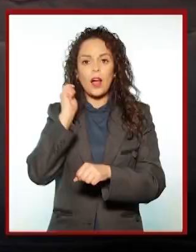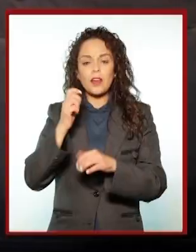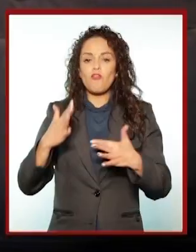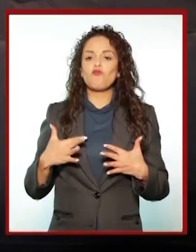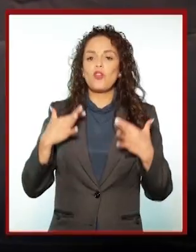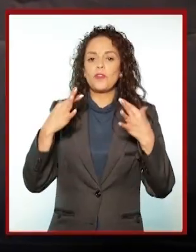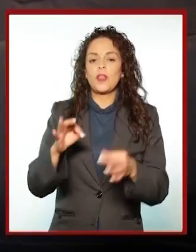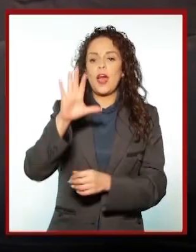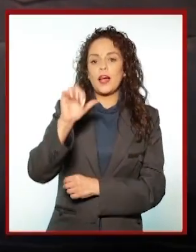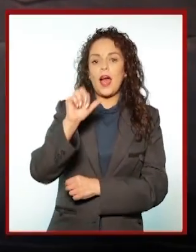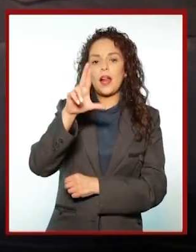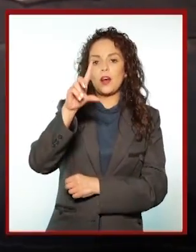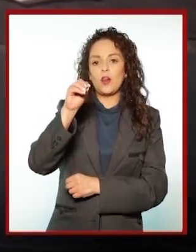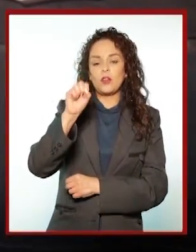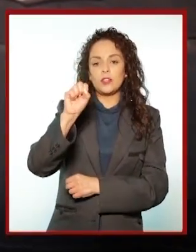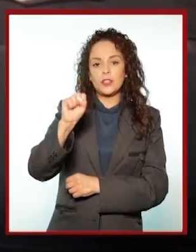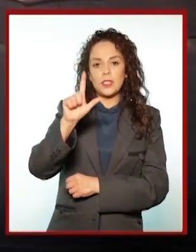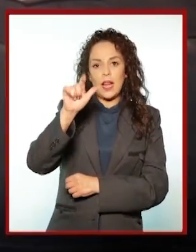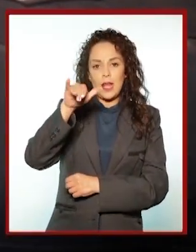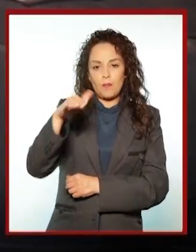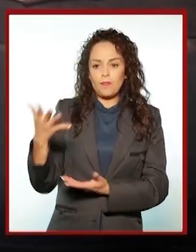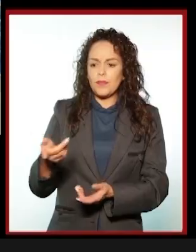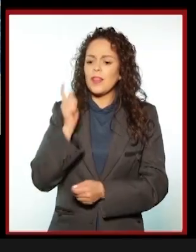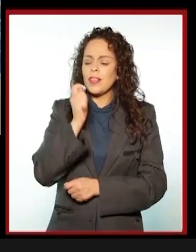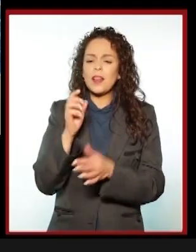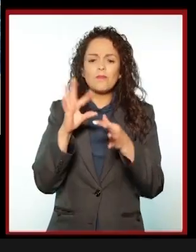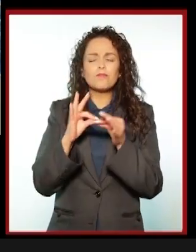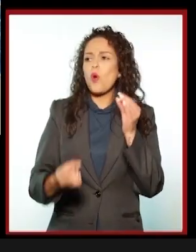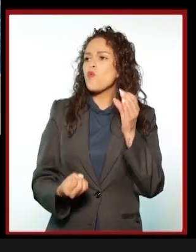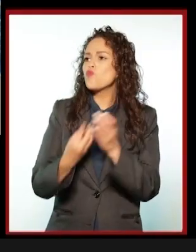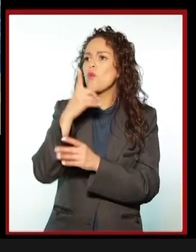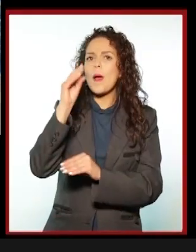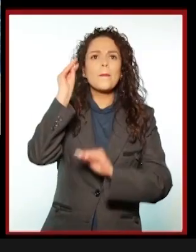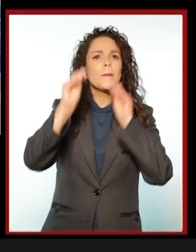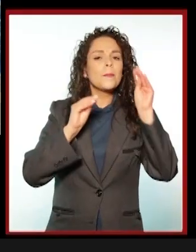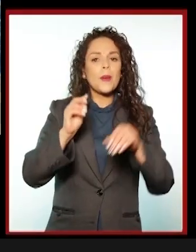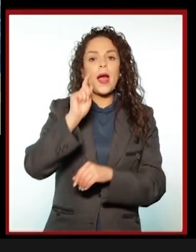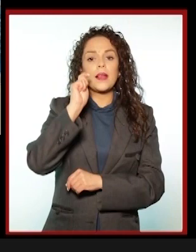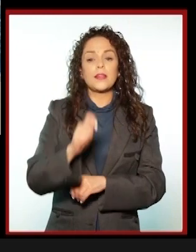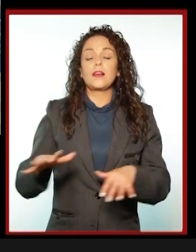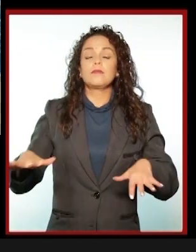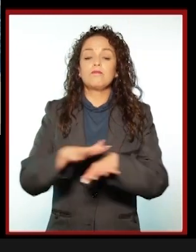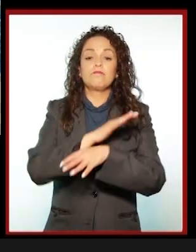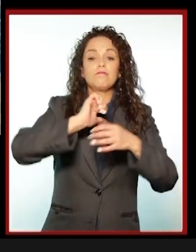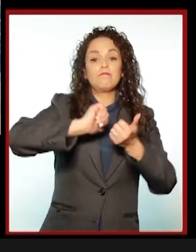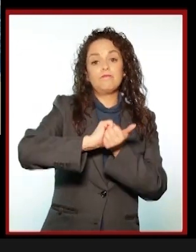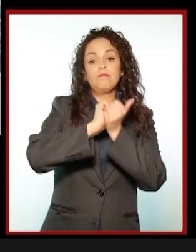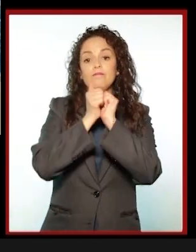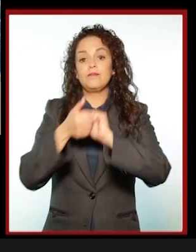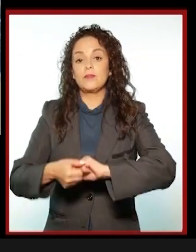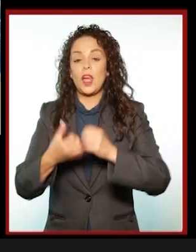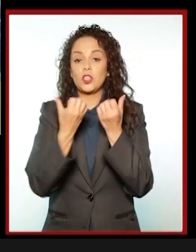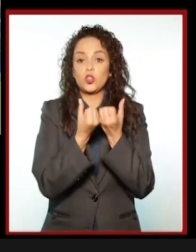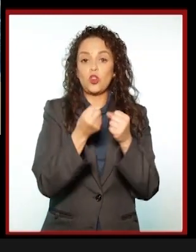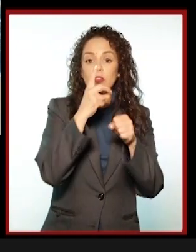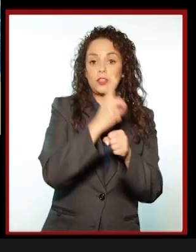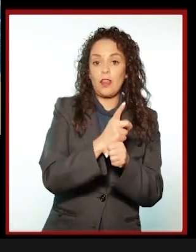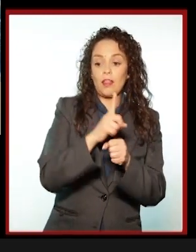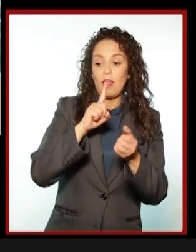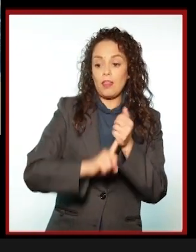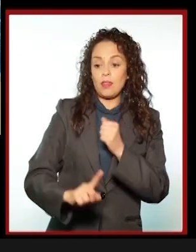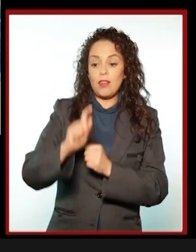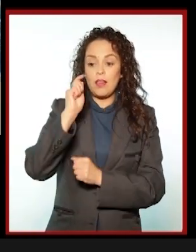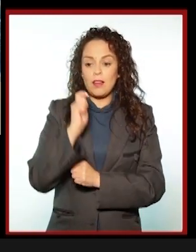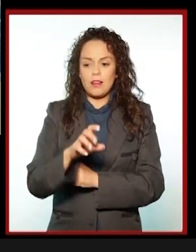Slim. Alfonso, a ver, platícanos cuál es tu nueva visión. El museo es un transformador de sociedades,